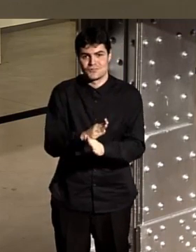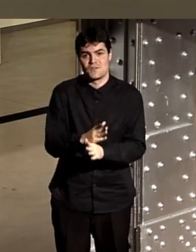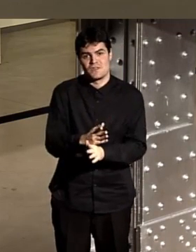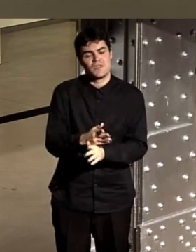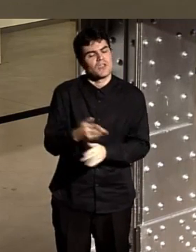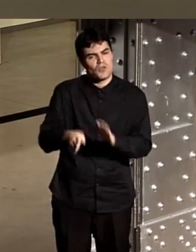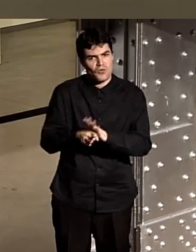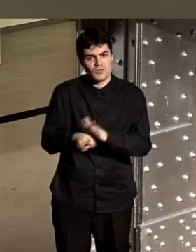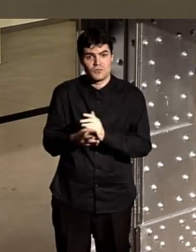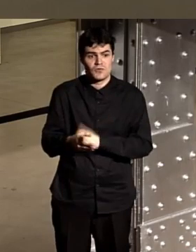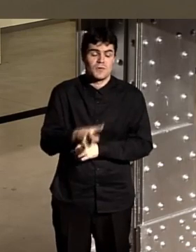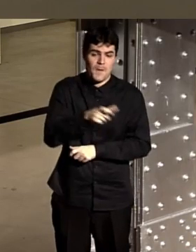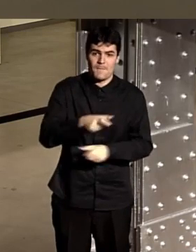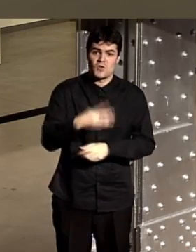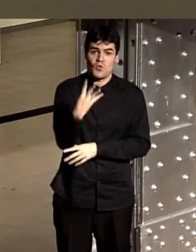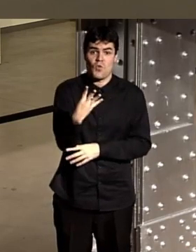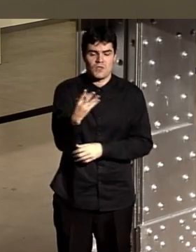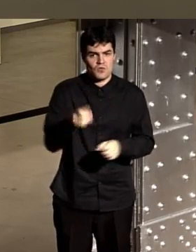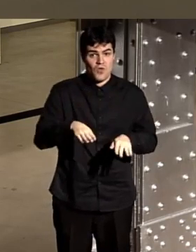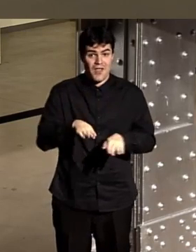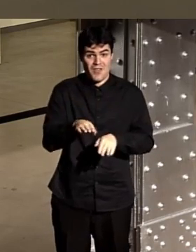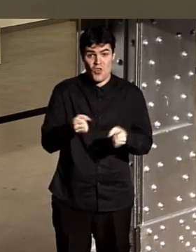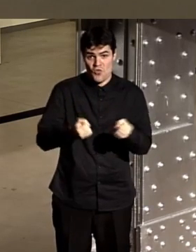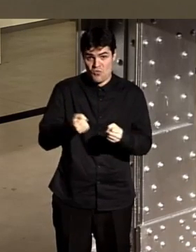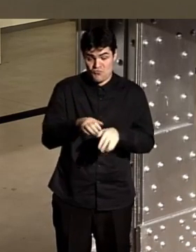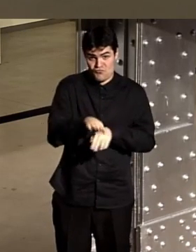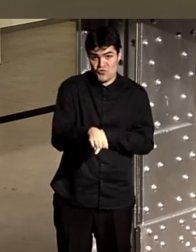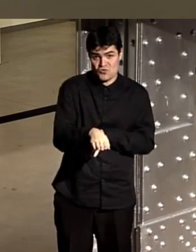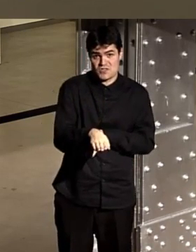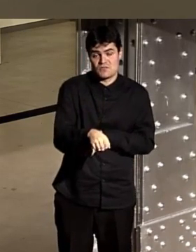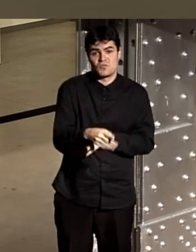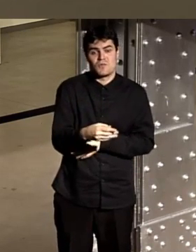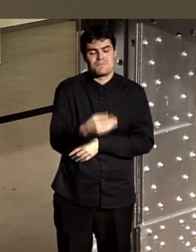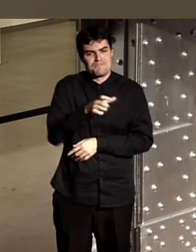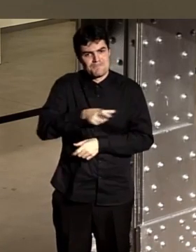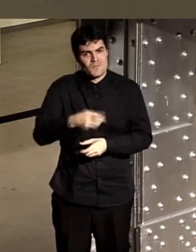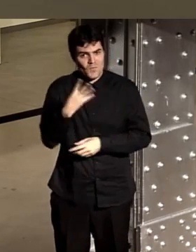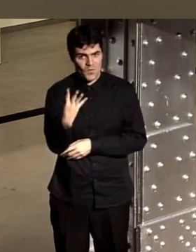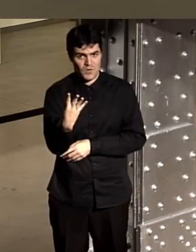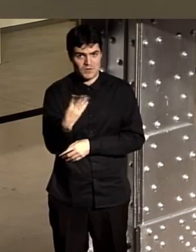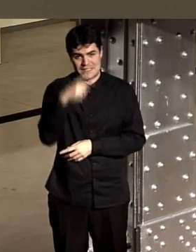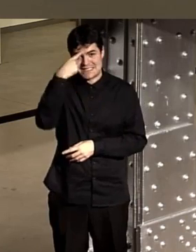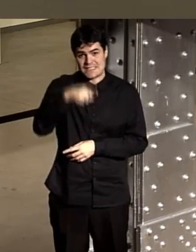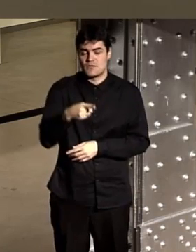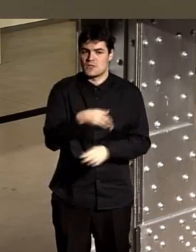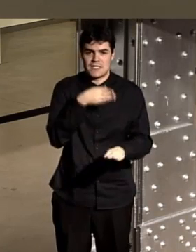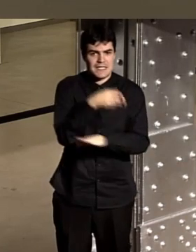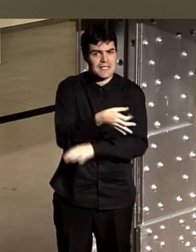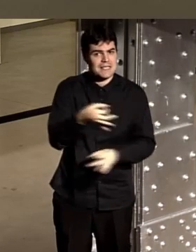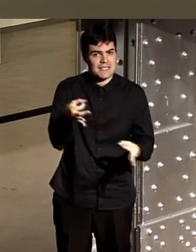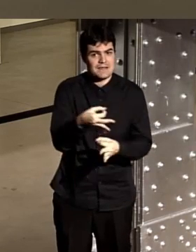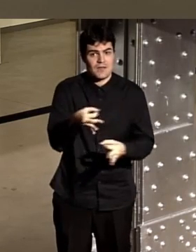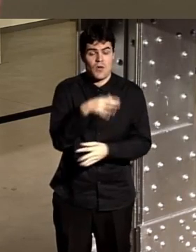éramos 4 en un coche. Y yo, como dijiste, que sabía que teníamos que ir porque nuestro chofer